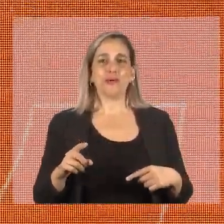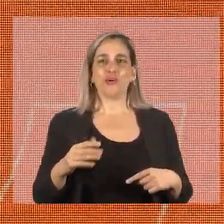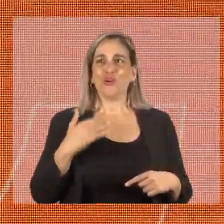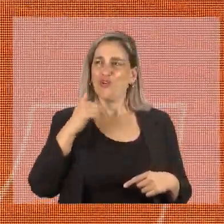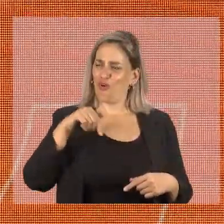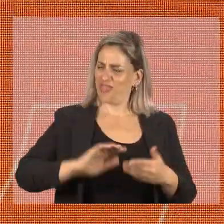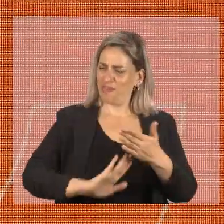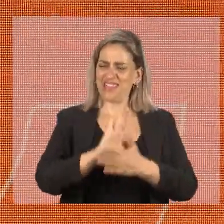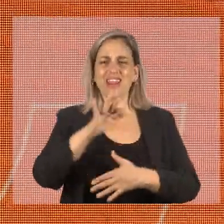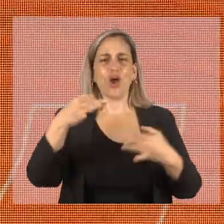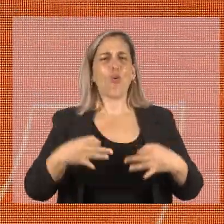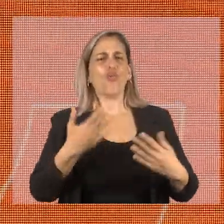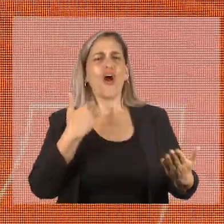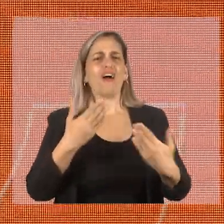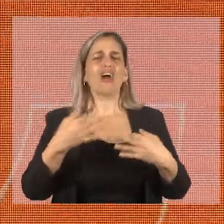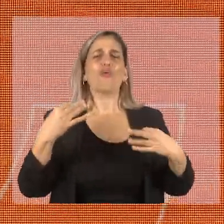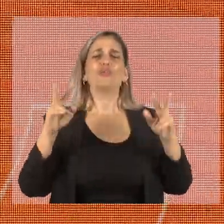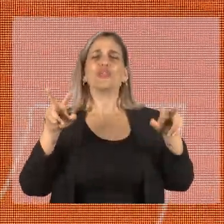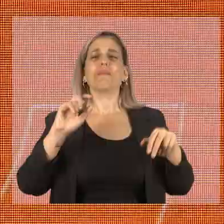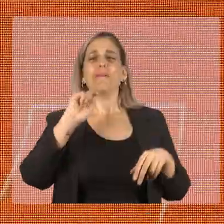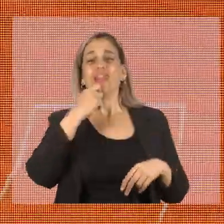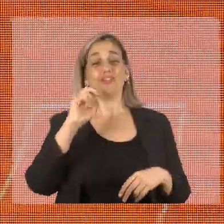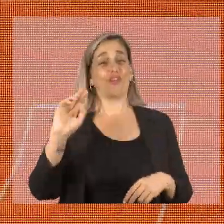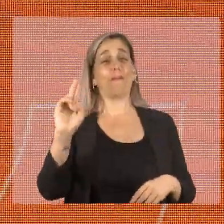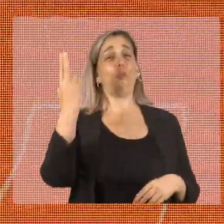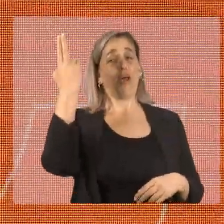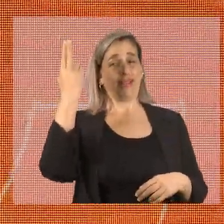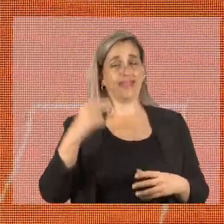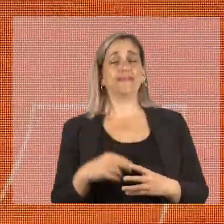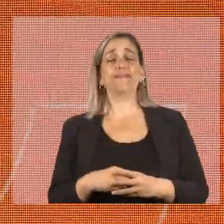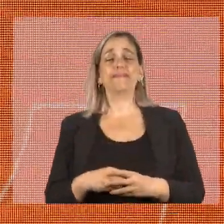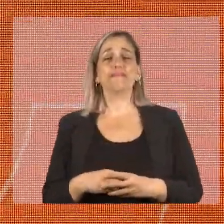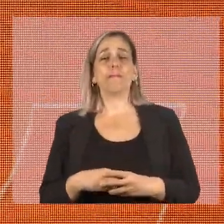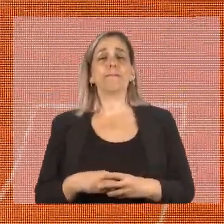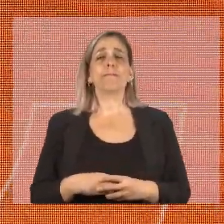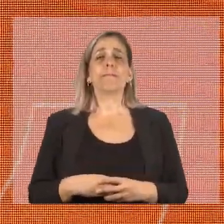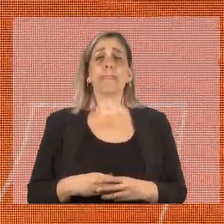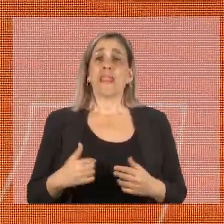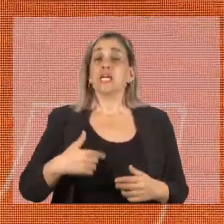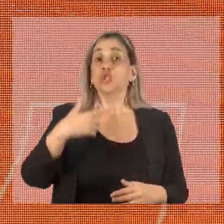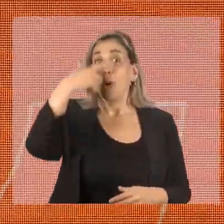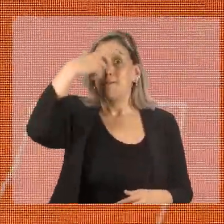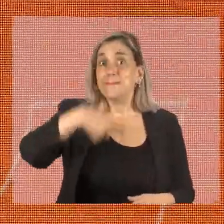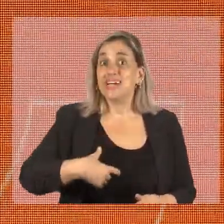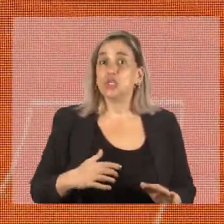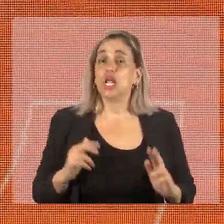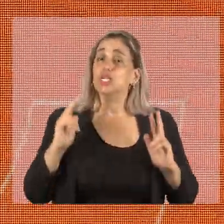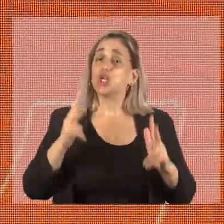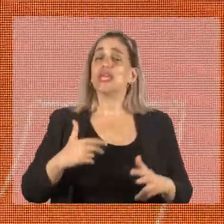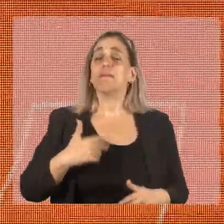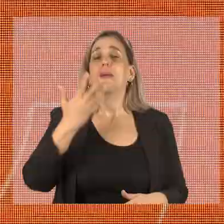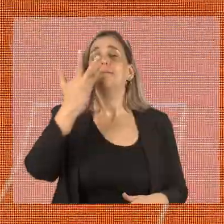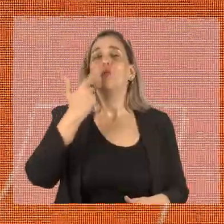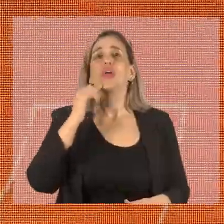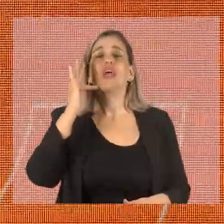Ajá. No sé con quién hablaba hoy de mañana. No sé, salió ese tema tan lindo como el de la muerte. Y en lo personal, yo decía, a mí